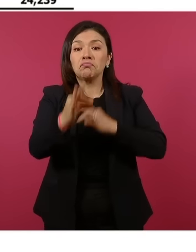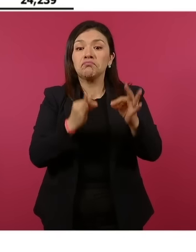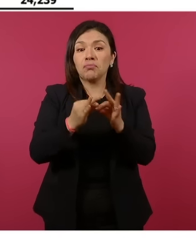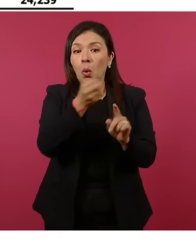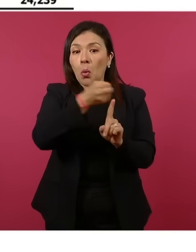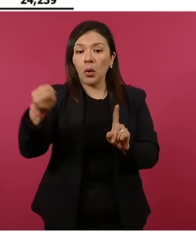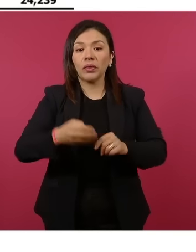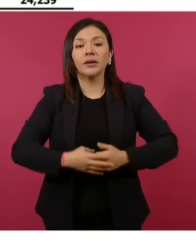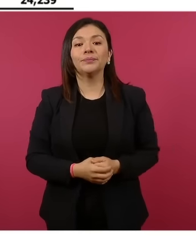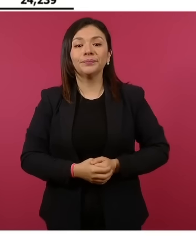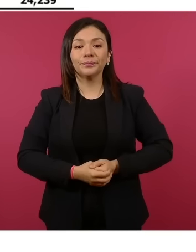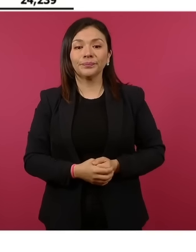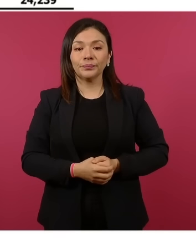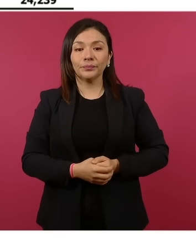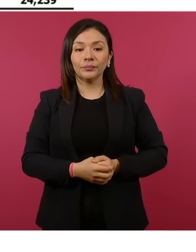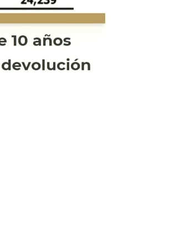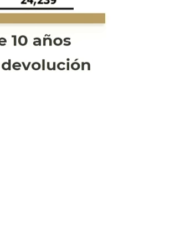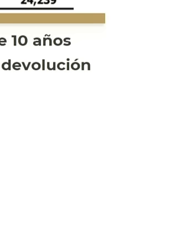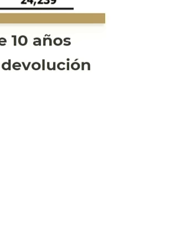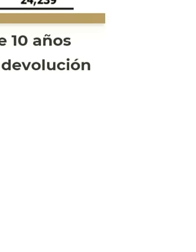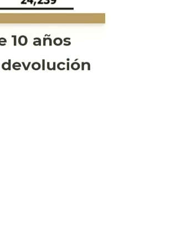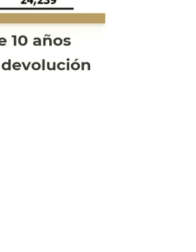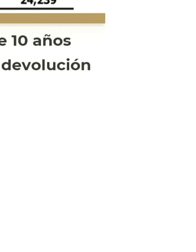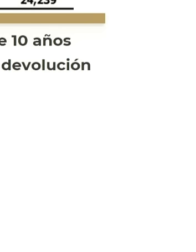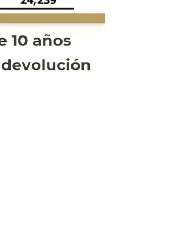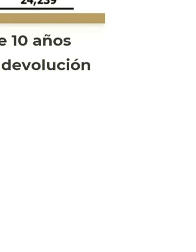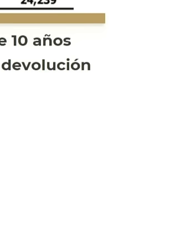ordenada. Es cuanto, señor presidente.